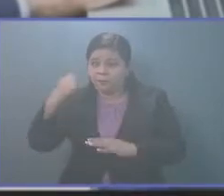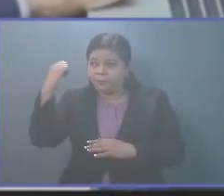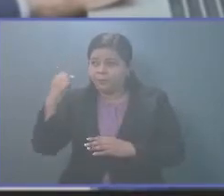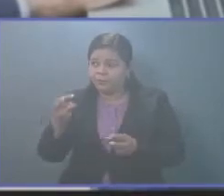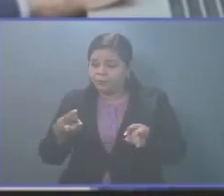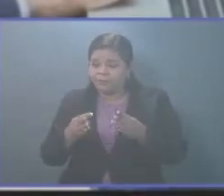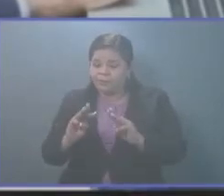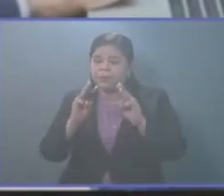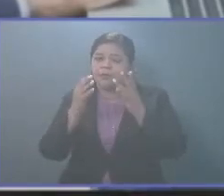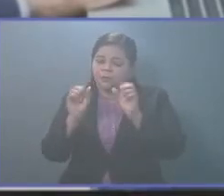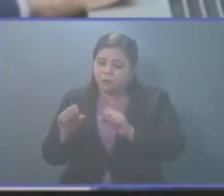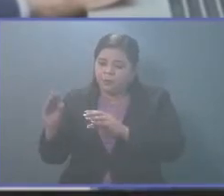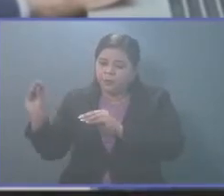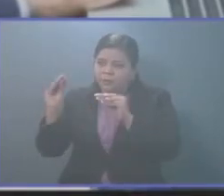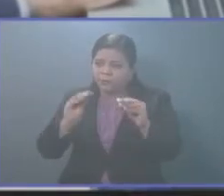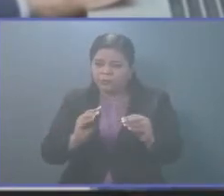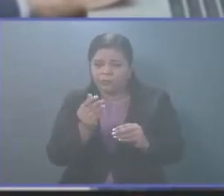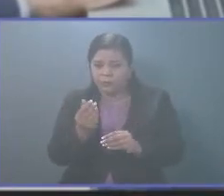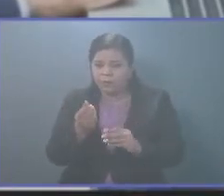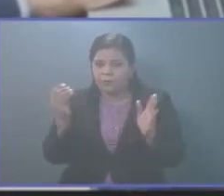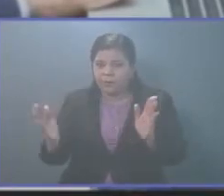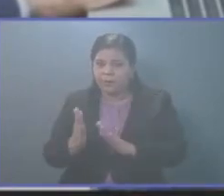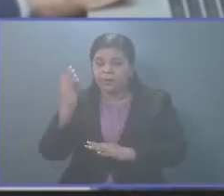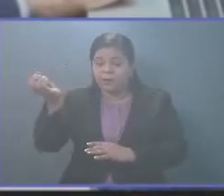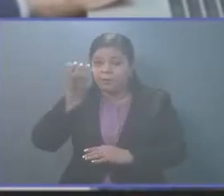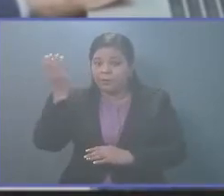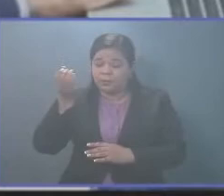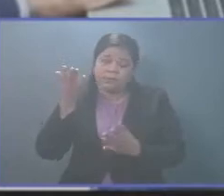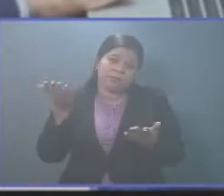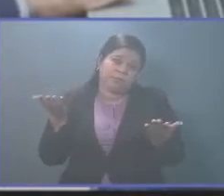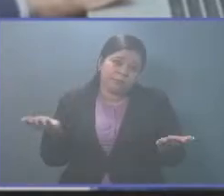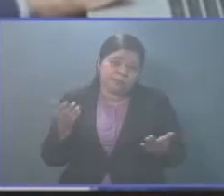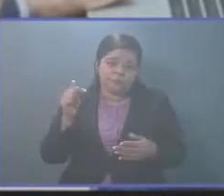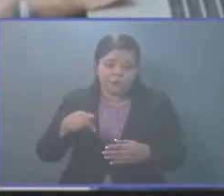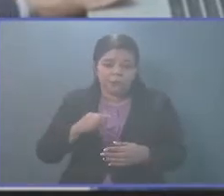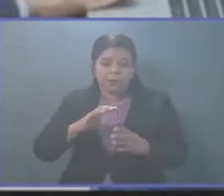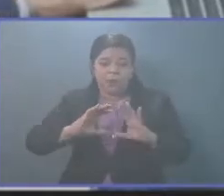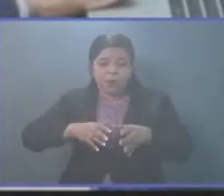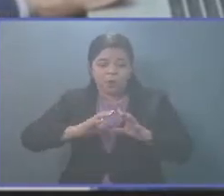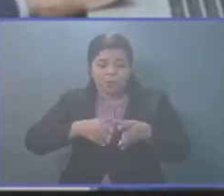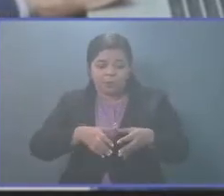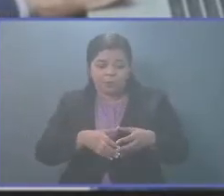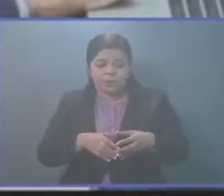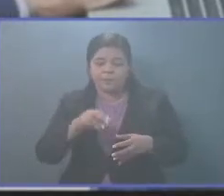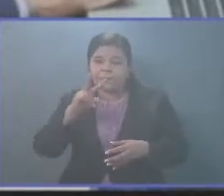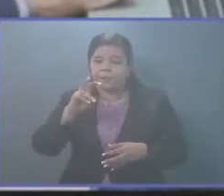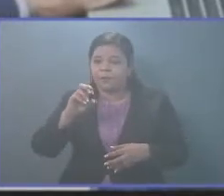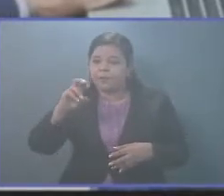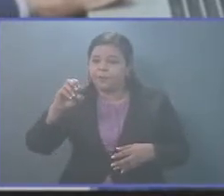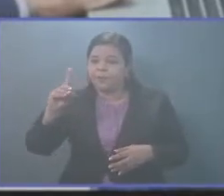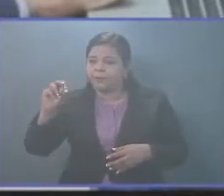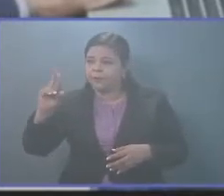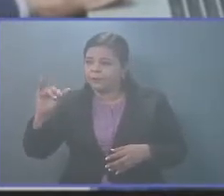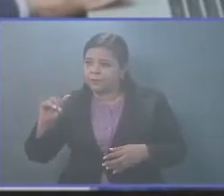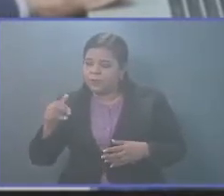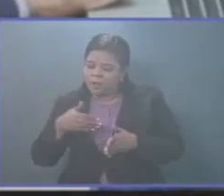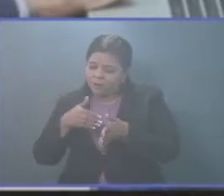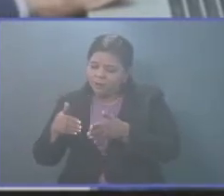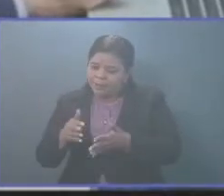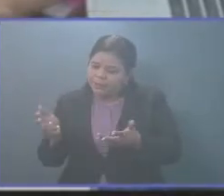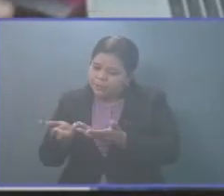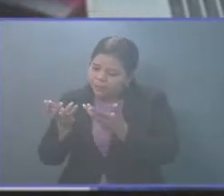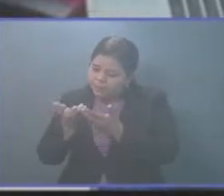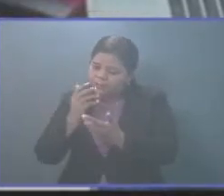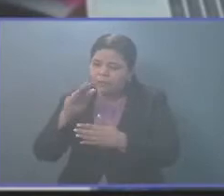el cual se han canalizado los recursos para atender la emergencia. Entonces, obviamente ahora el comité de veeduría pues tiene que entrar a conocer